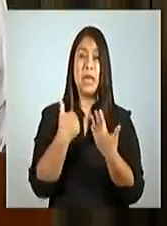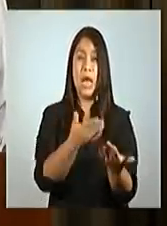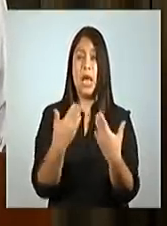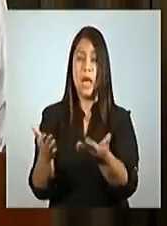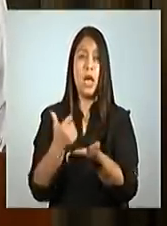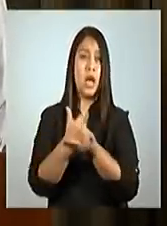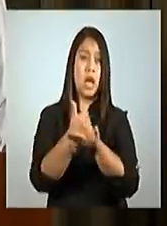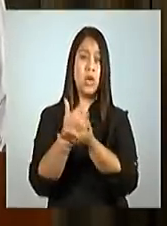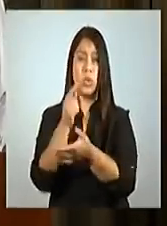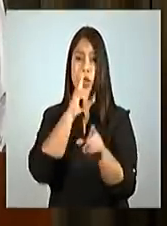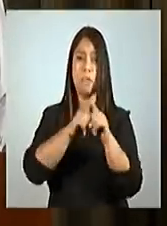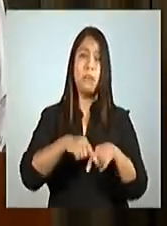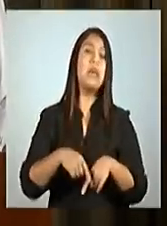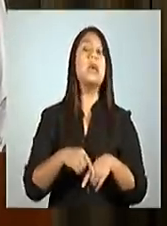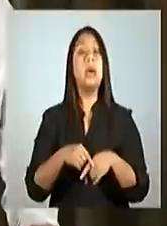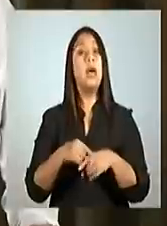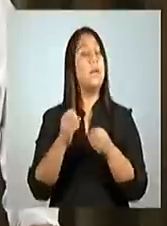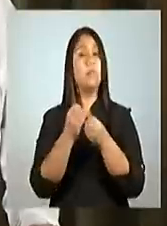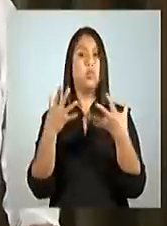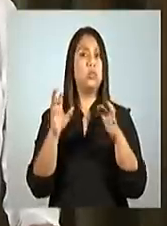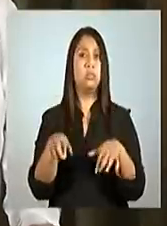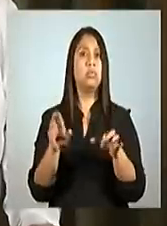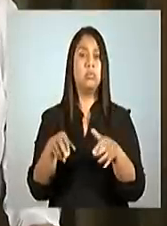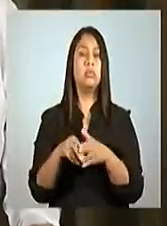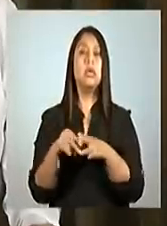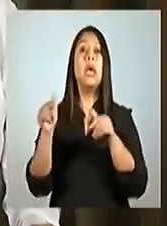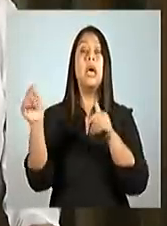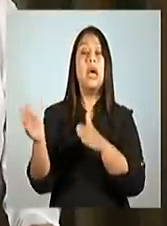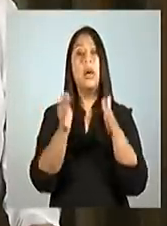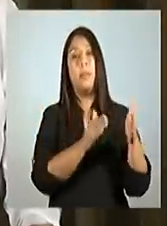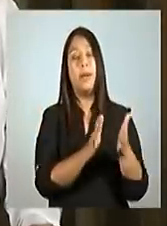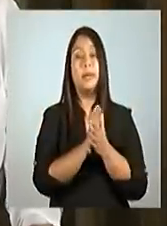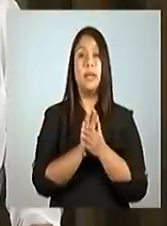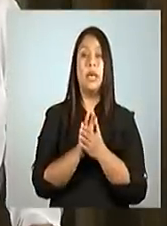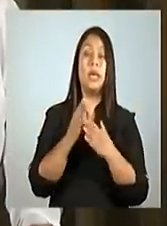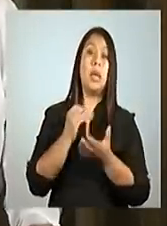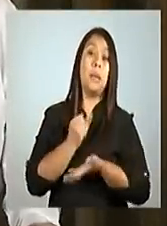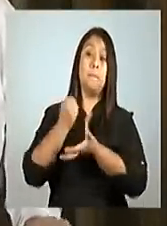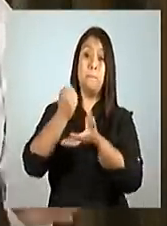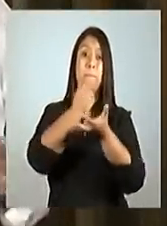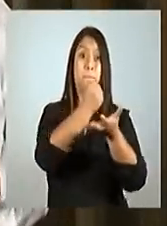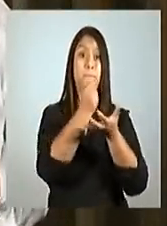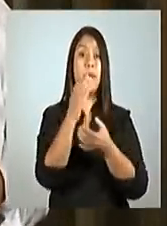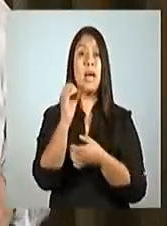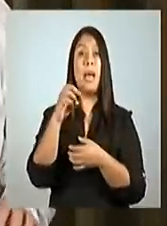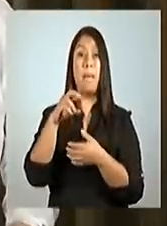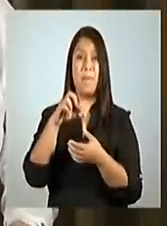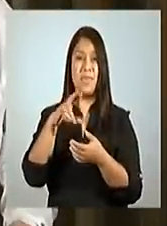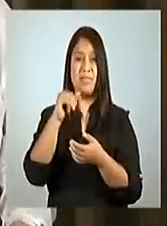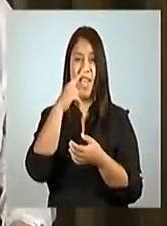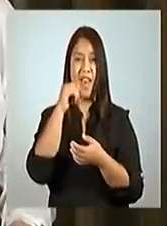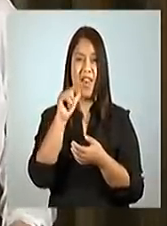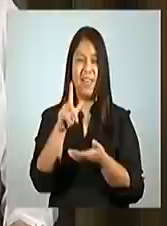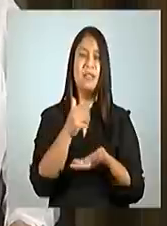de 133.000 personas. En el Fondo de Protección de Capitales se ha